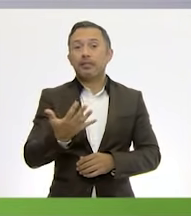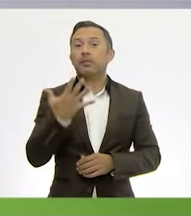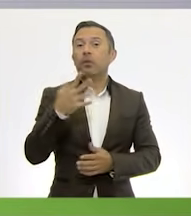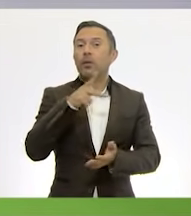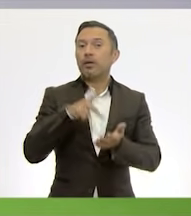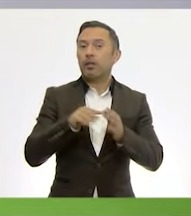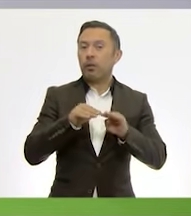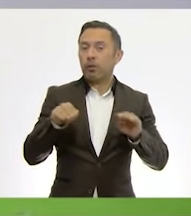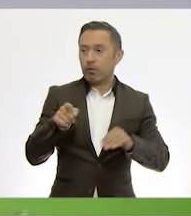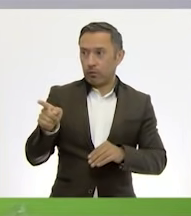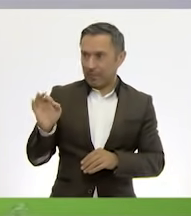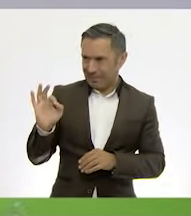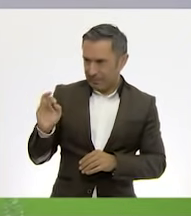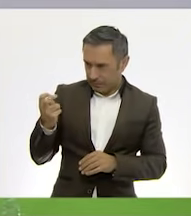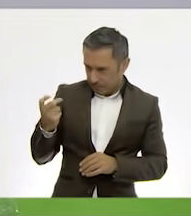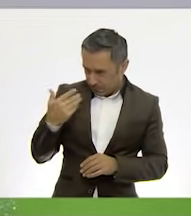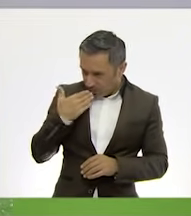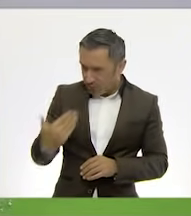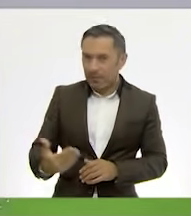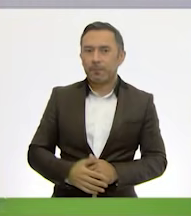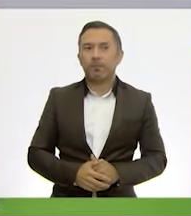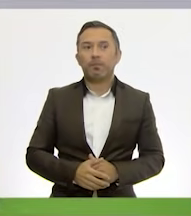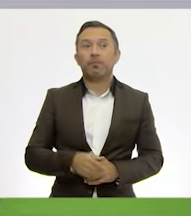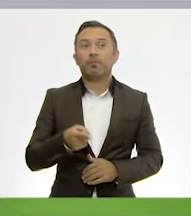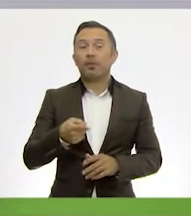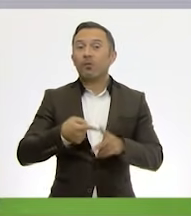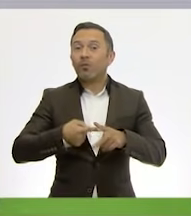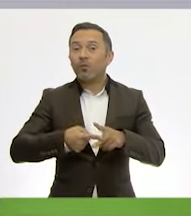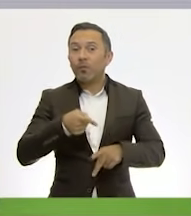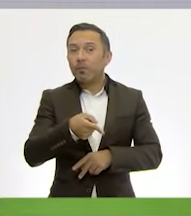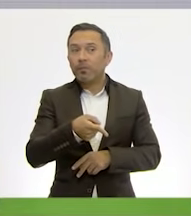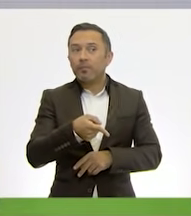Perfecto. Entonces, aquí son...